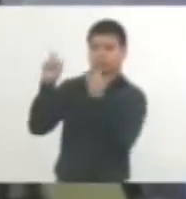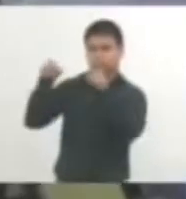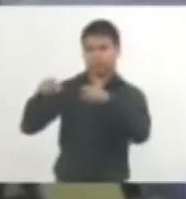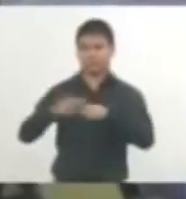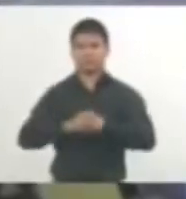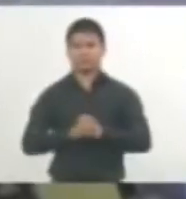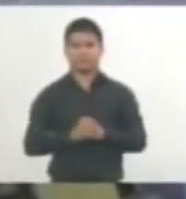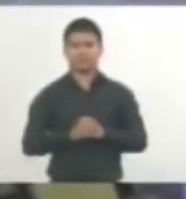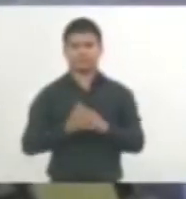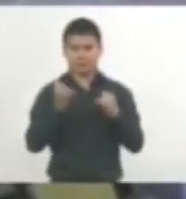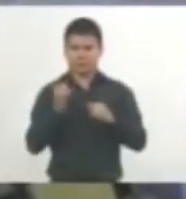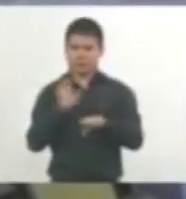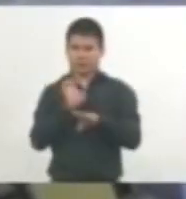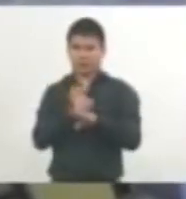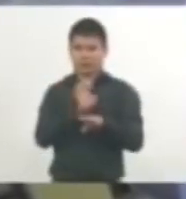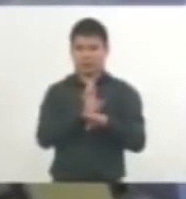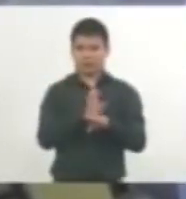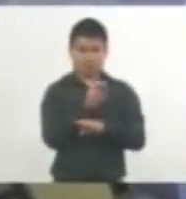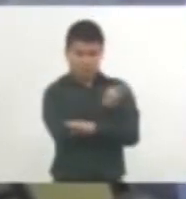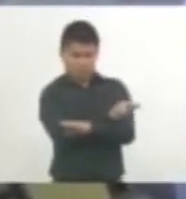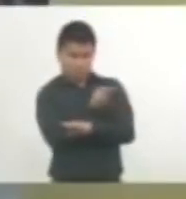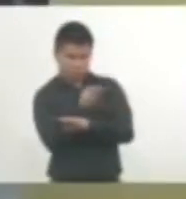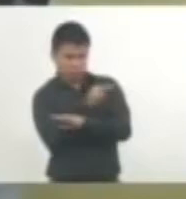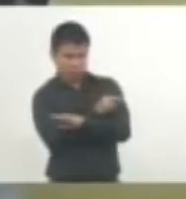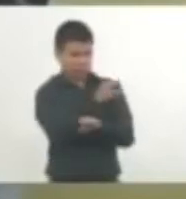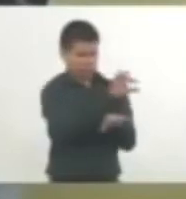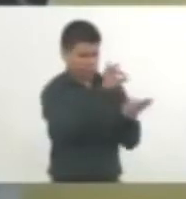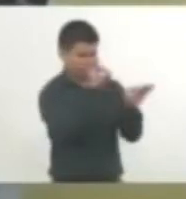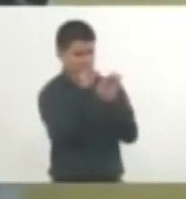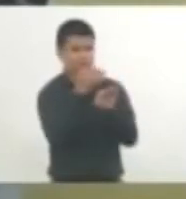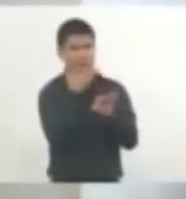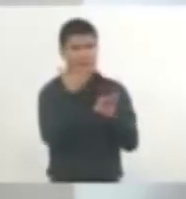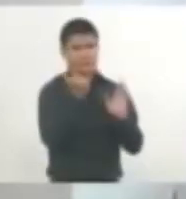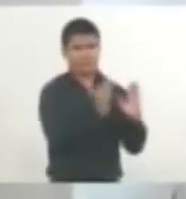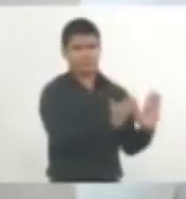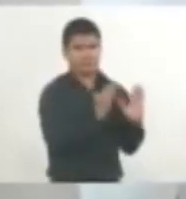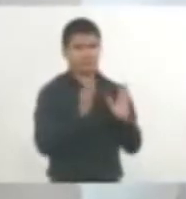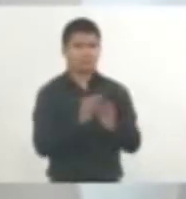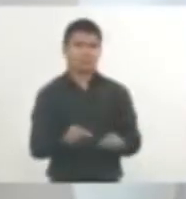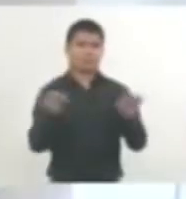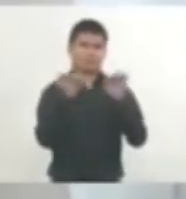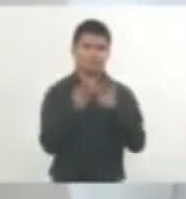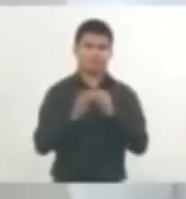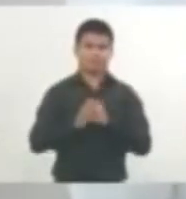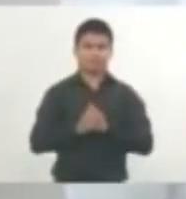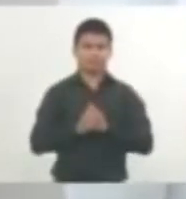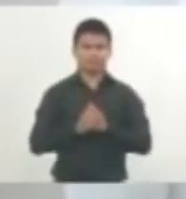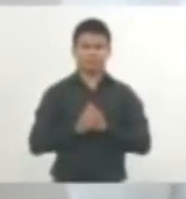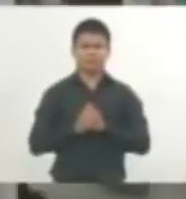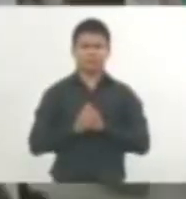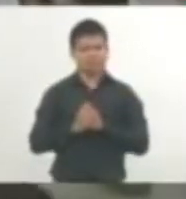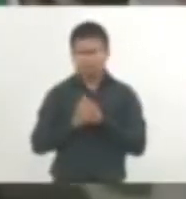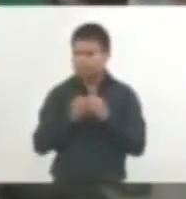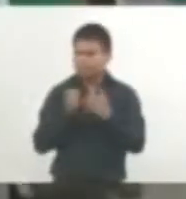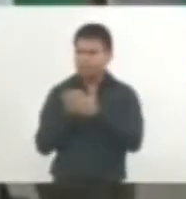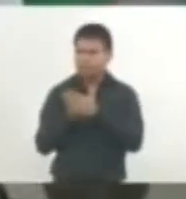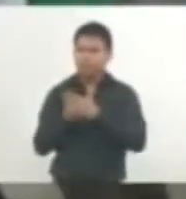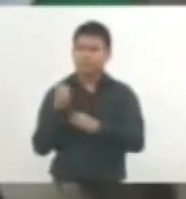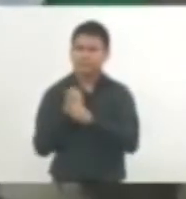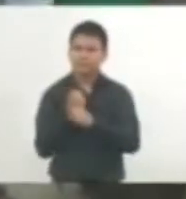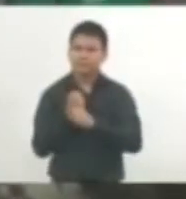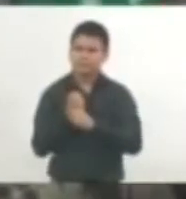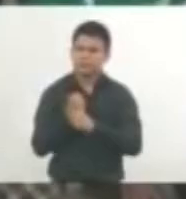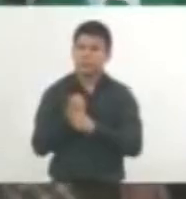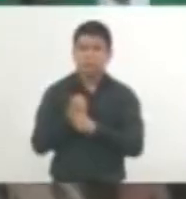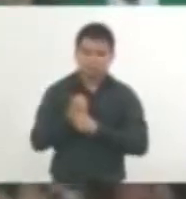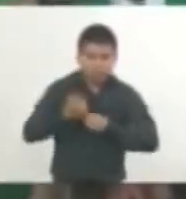son un ente que realiza control posterior y selectivo, es mejor prevenir que lamentar, añadiendo que se seguirá trabajando en pro a los buenos